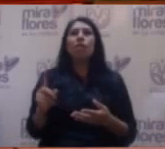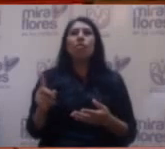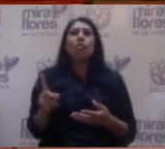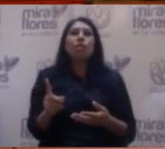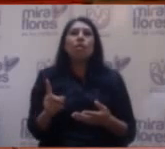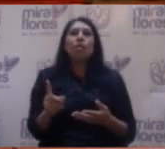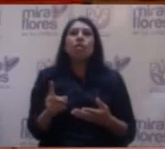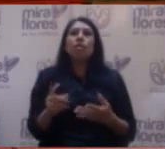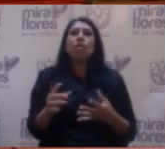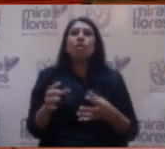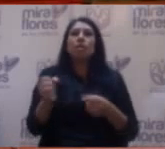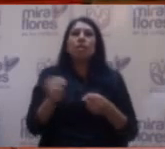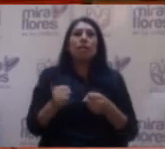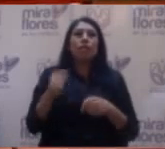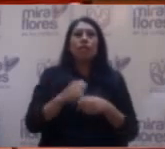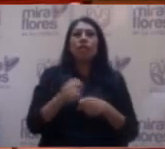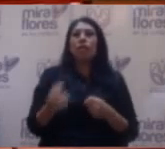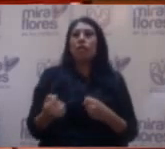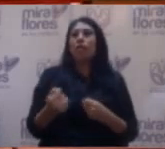fortaleza